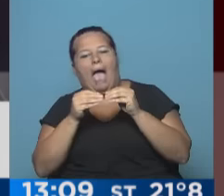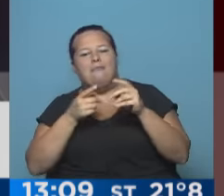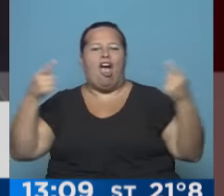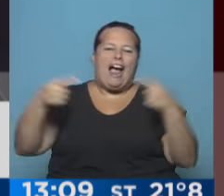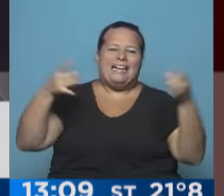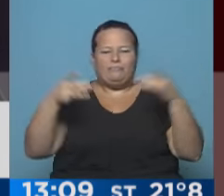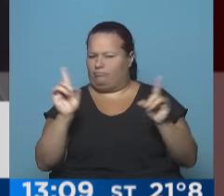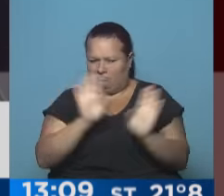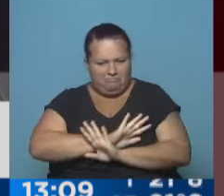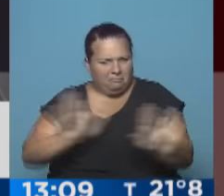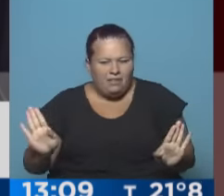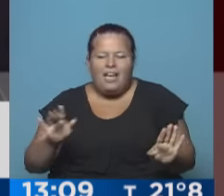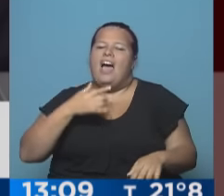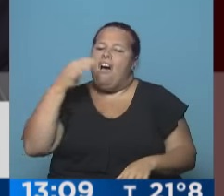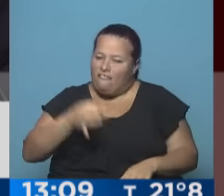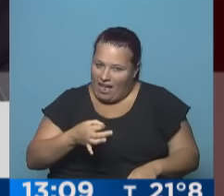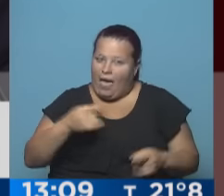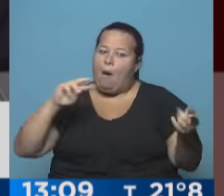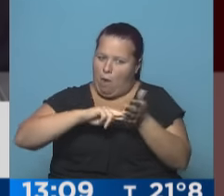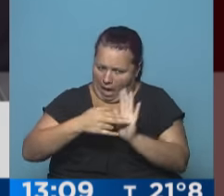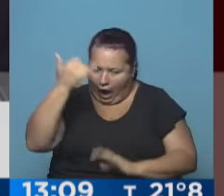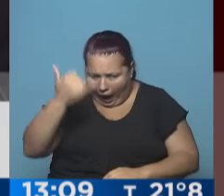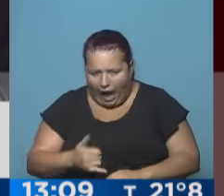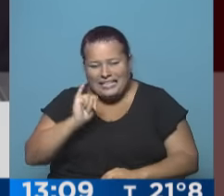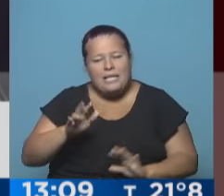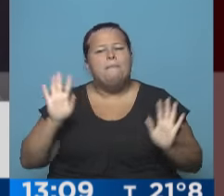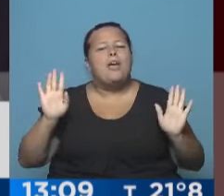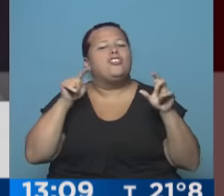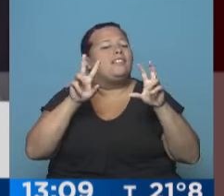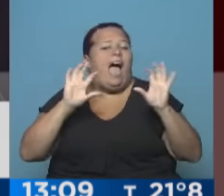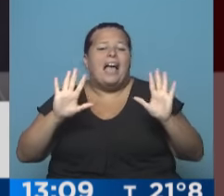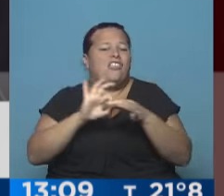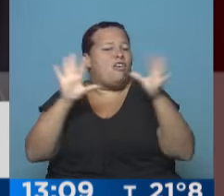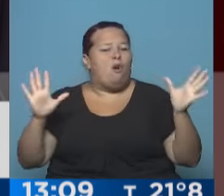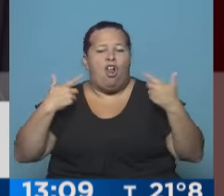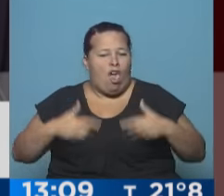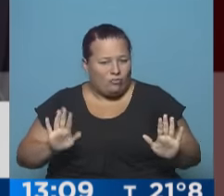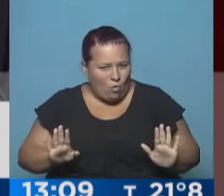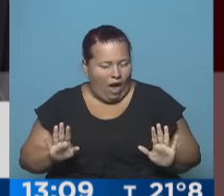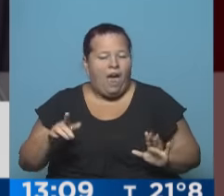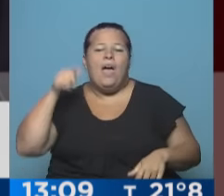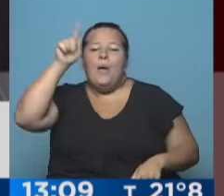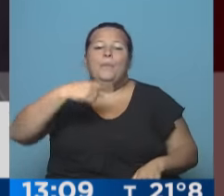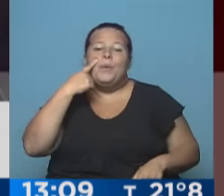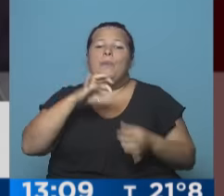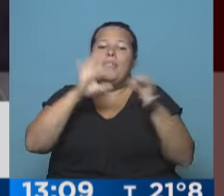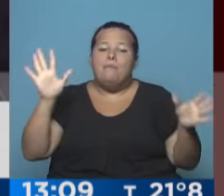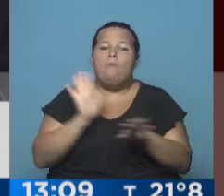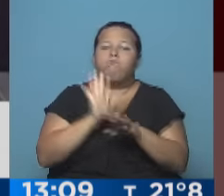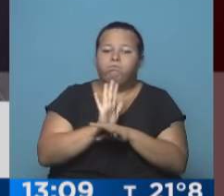enemigos. Es cierto que hay conflictos, pero ellos son parte de la democracia. Y vivir en democracia